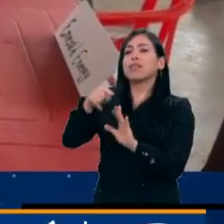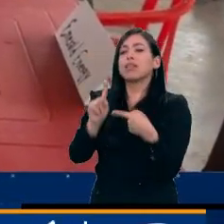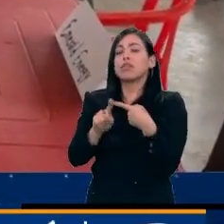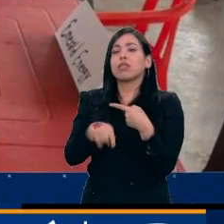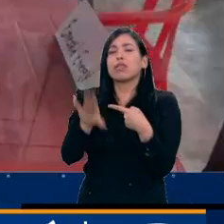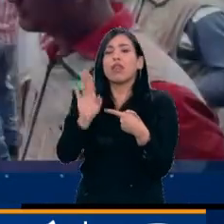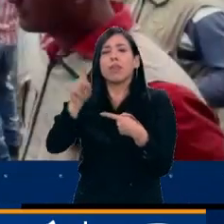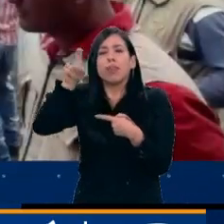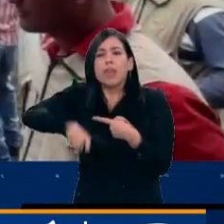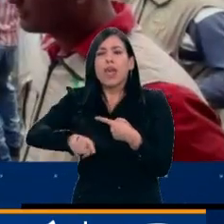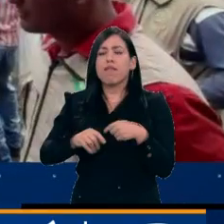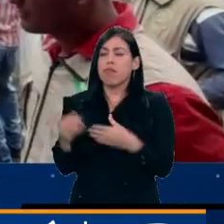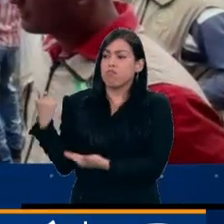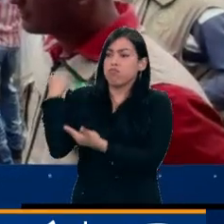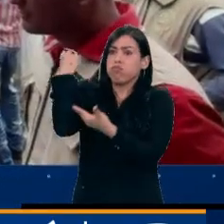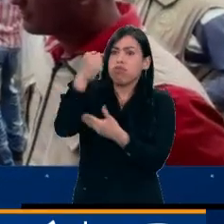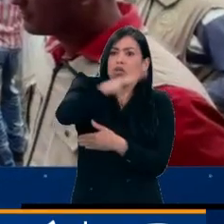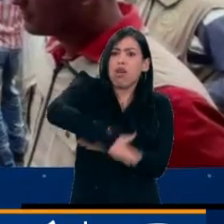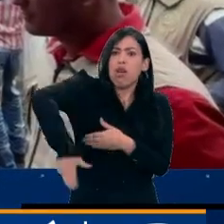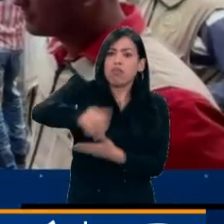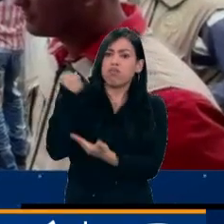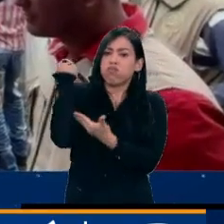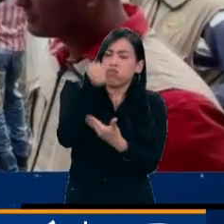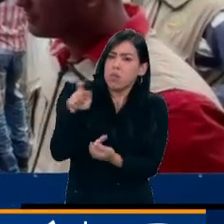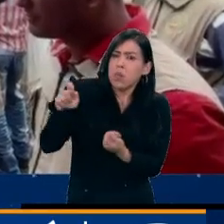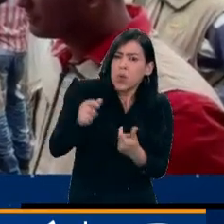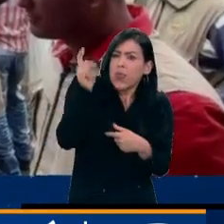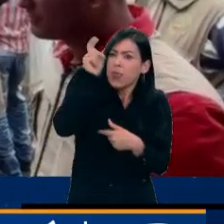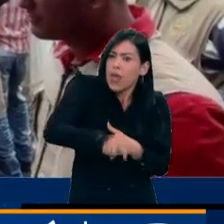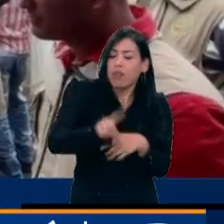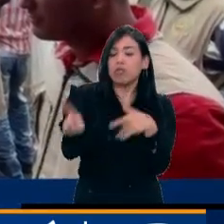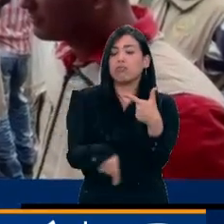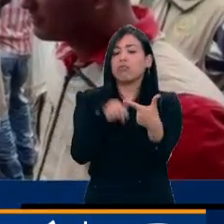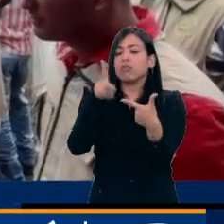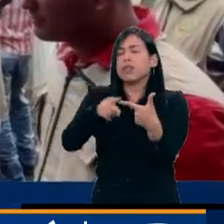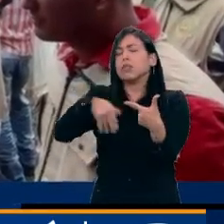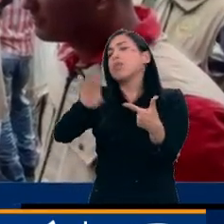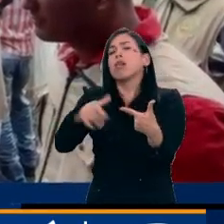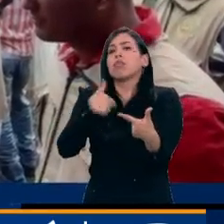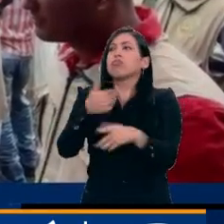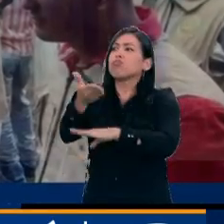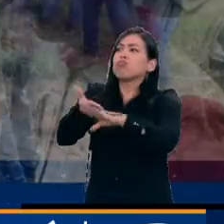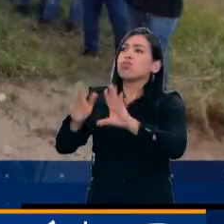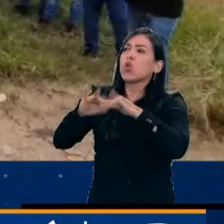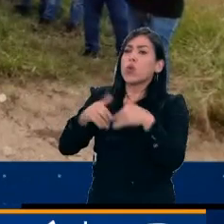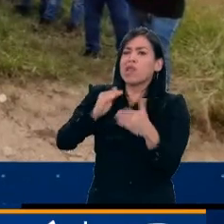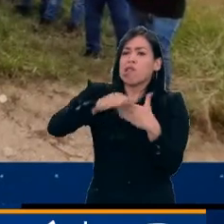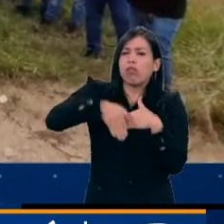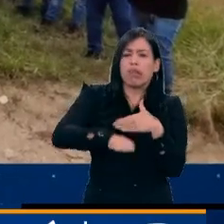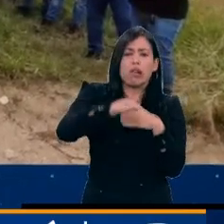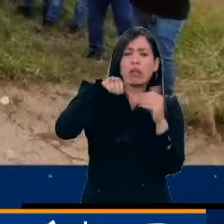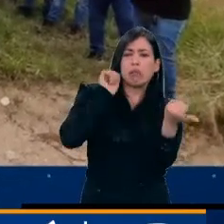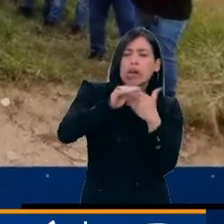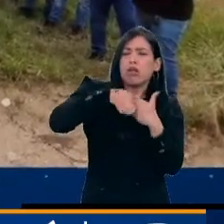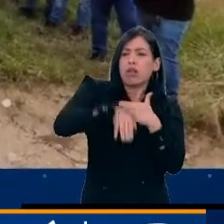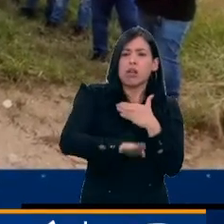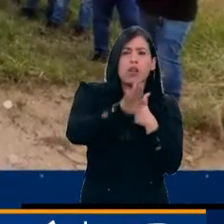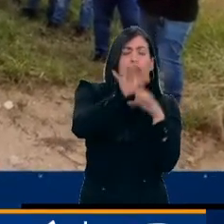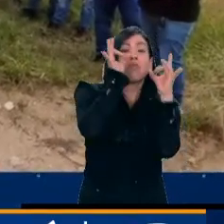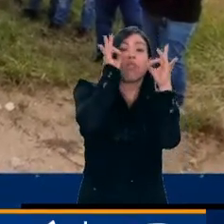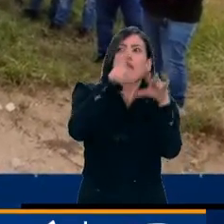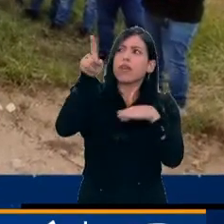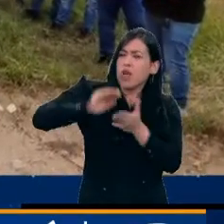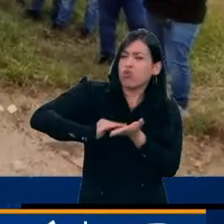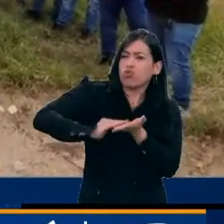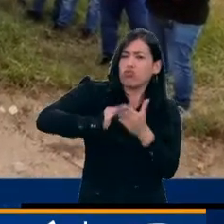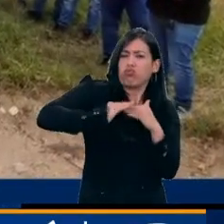haya mayor inversión en esta localidad. Otro de los puntos es que ellos exigen la pavimentación de una vía que conduce